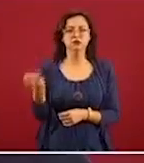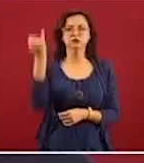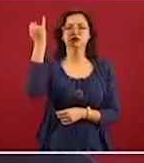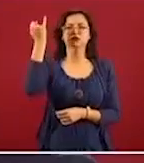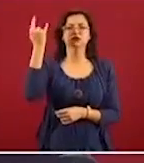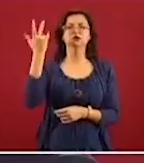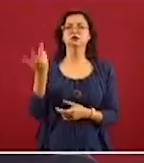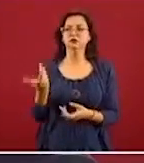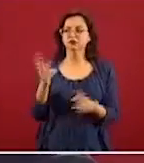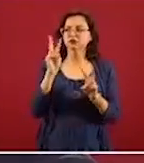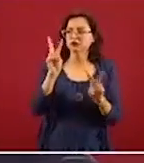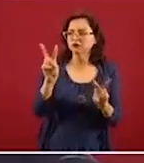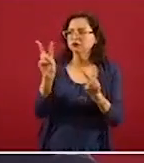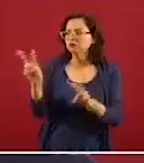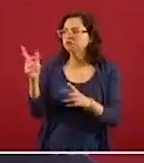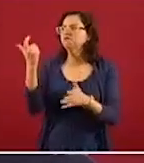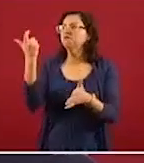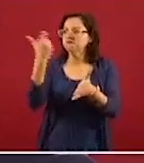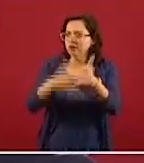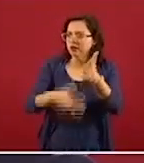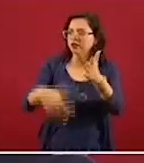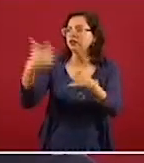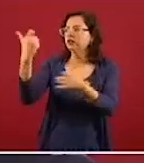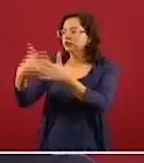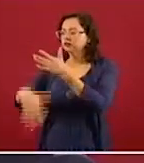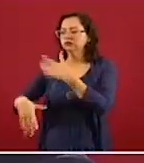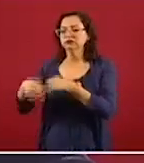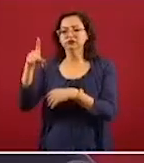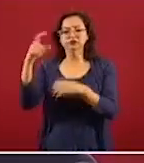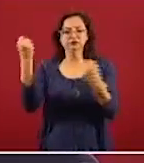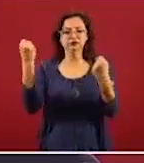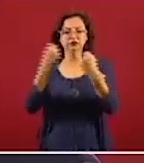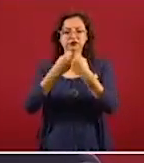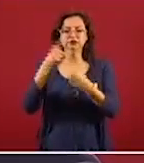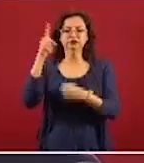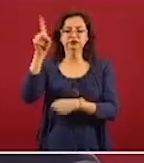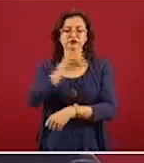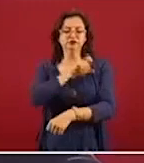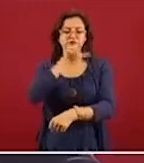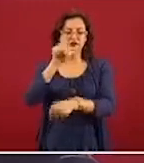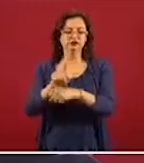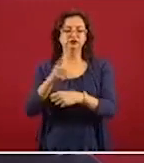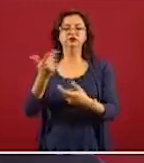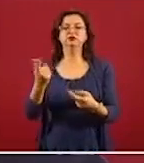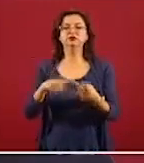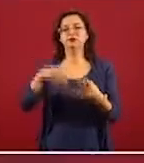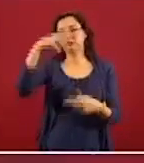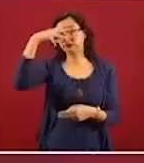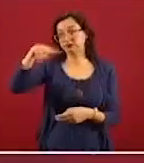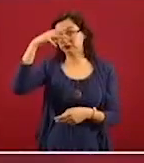a pesar de que allá hay un subsidio especial, en Mexicali.